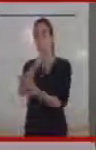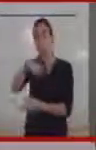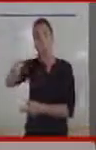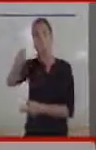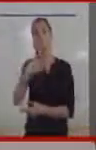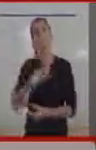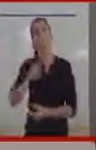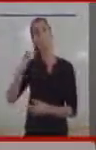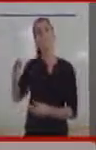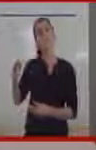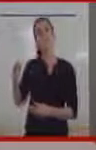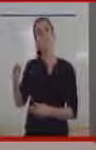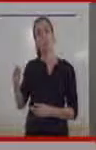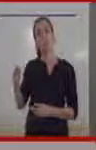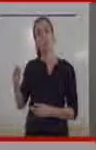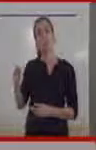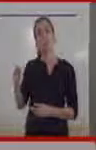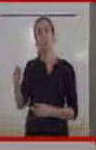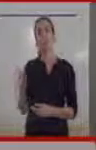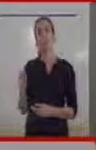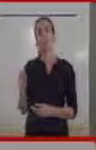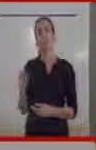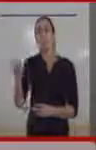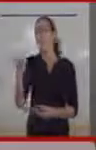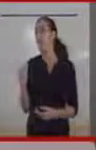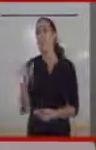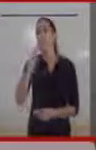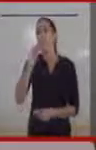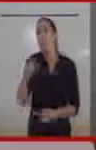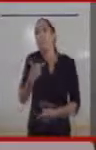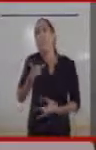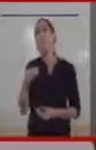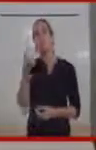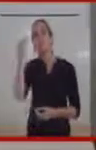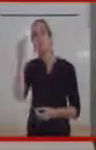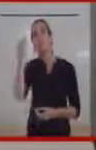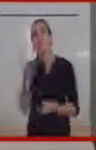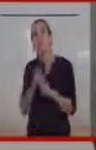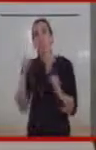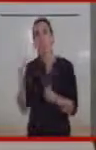podrán hacer las preguntas que las ponencias les hayan inspirado.